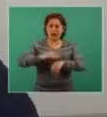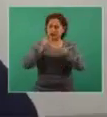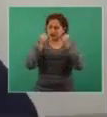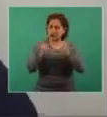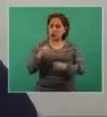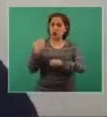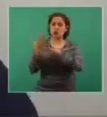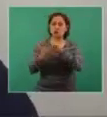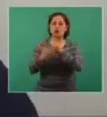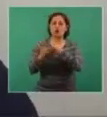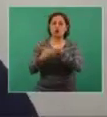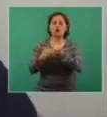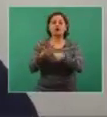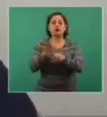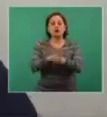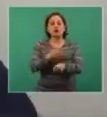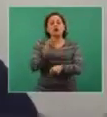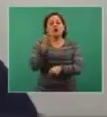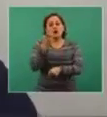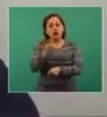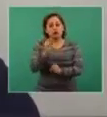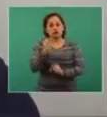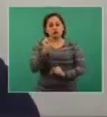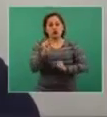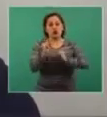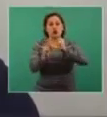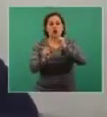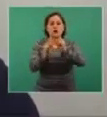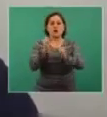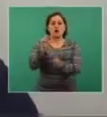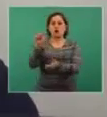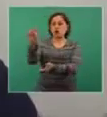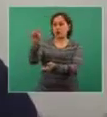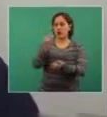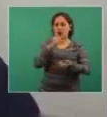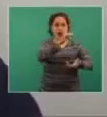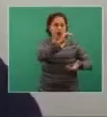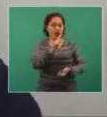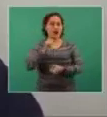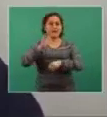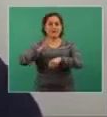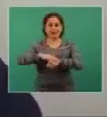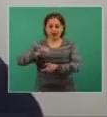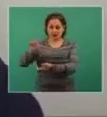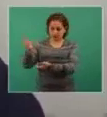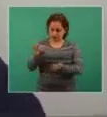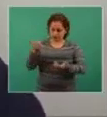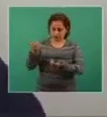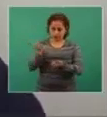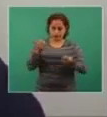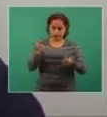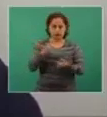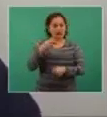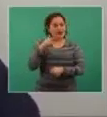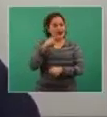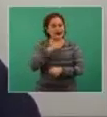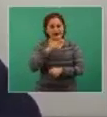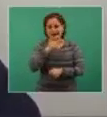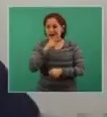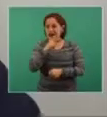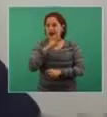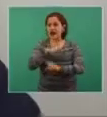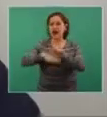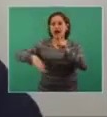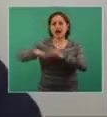en la medida que lleguen, que empiecen a llegar más y más vacunas, podremos rápidamente terminar con